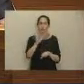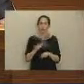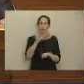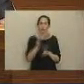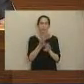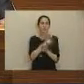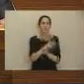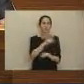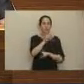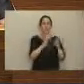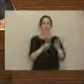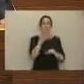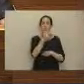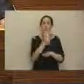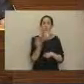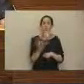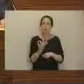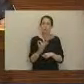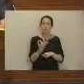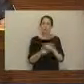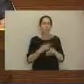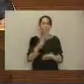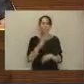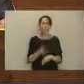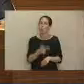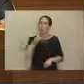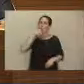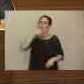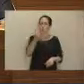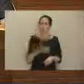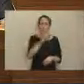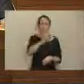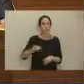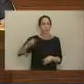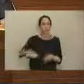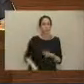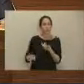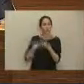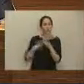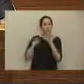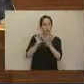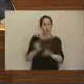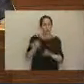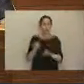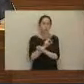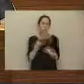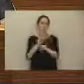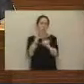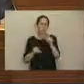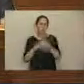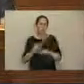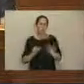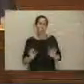anterior interpelante, estoy de acuerdo, lo están haciendo de forma vergonzante y sin contar con los profesionales, que es la peor manera de hacer este tipo de cosas.